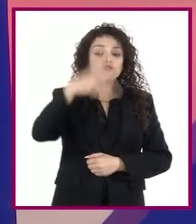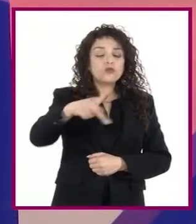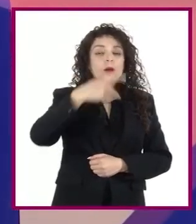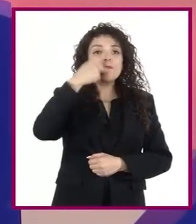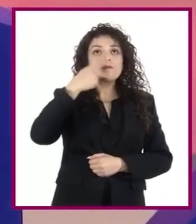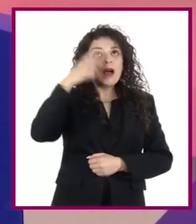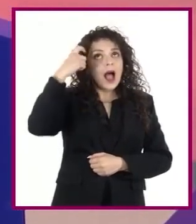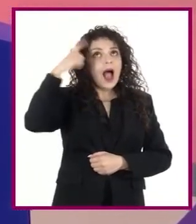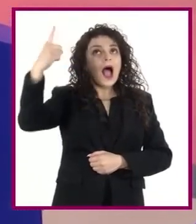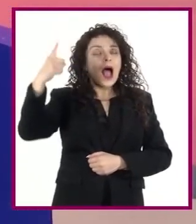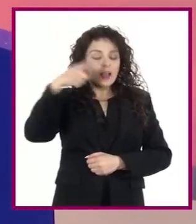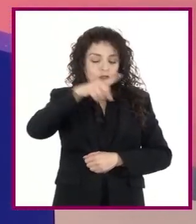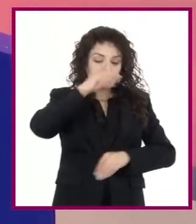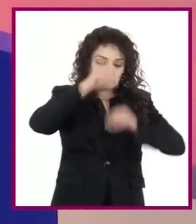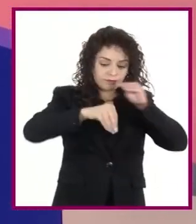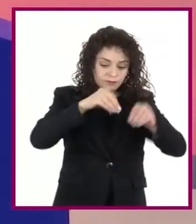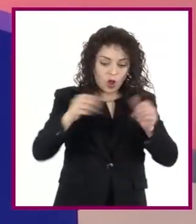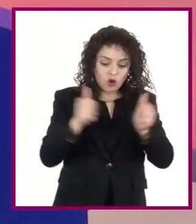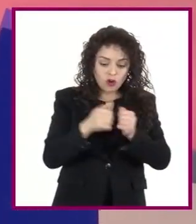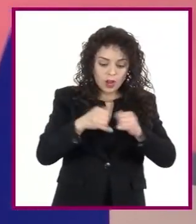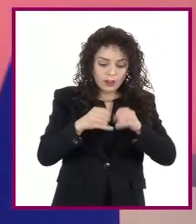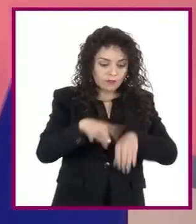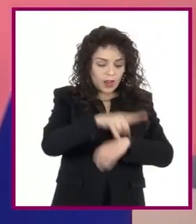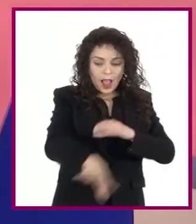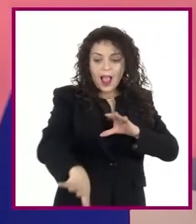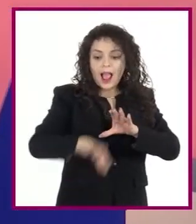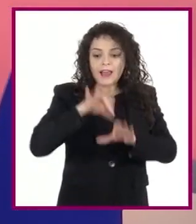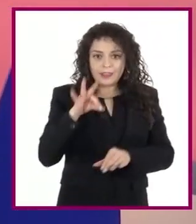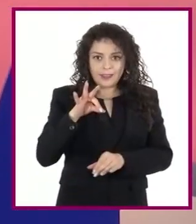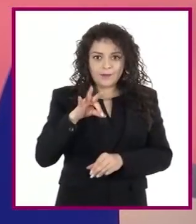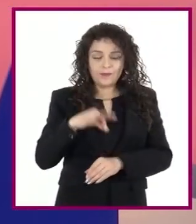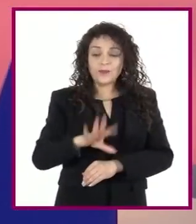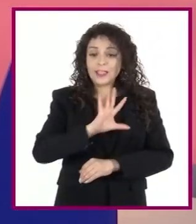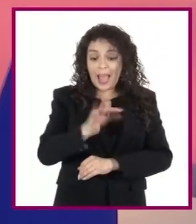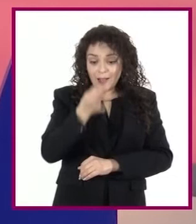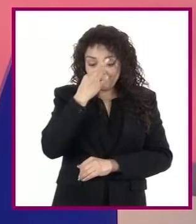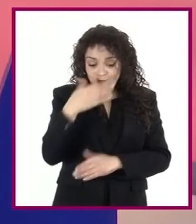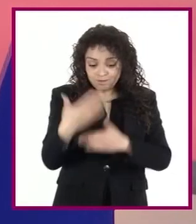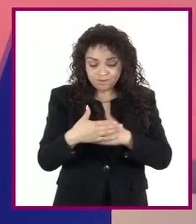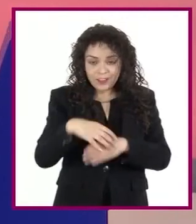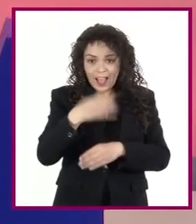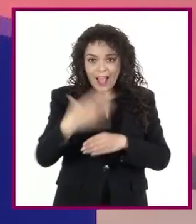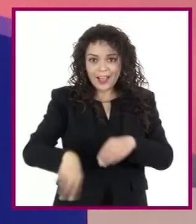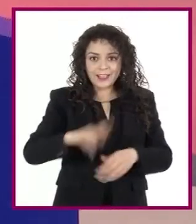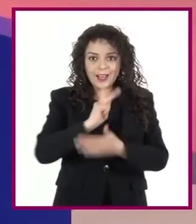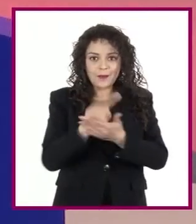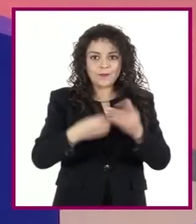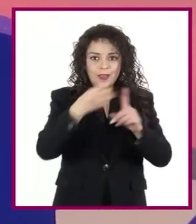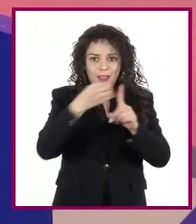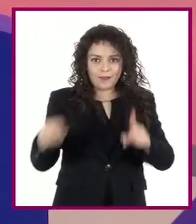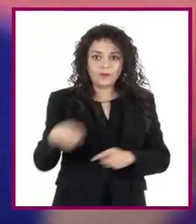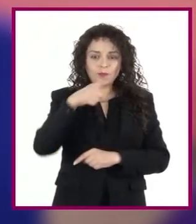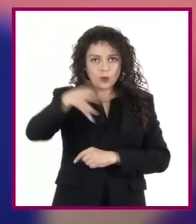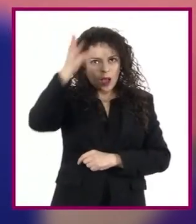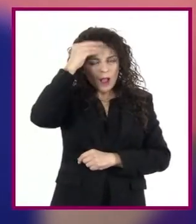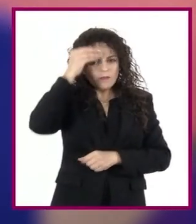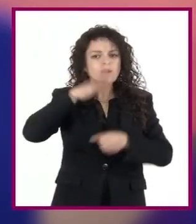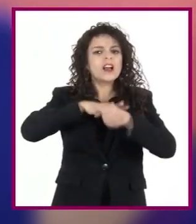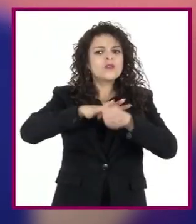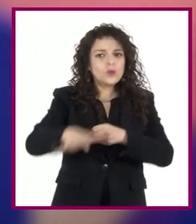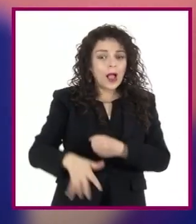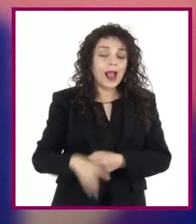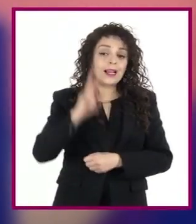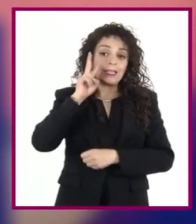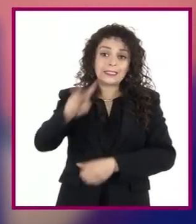a partir de la información elegida. Estamos a punto de cerrar la sesión. Recuerden que nuestro aprendizaje esperado fue: